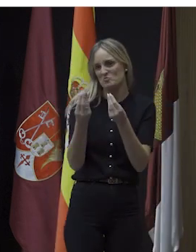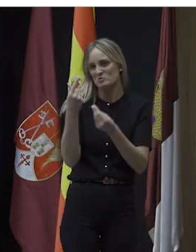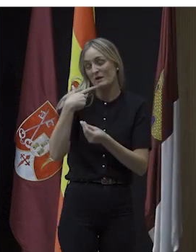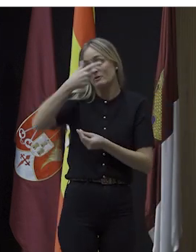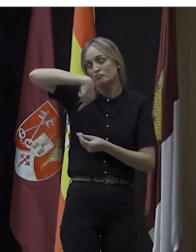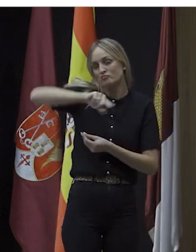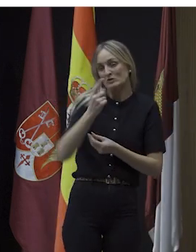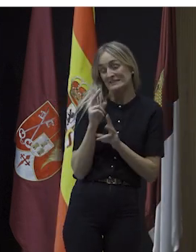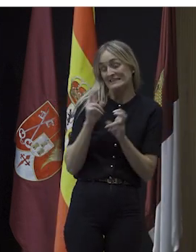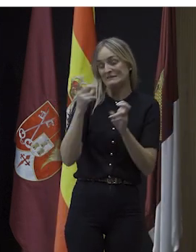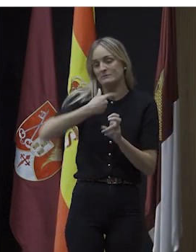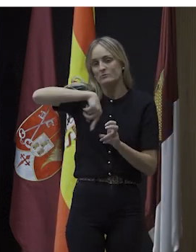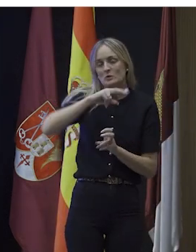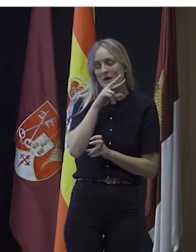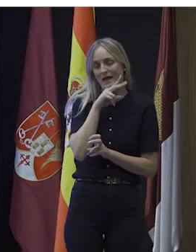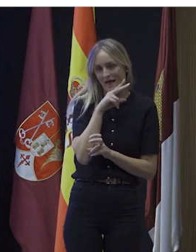esto que estamos hablando.